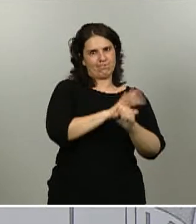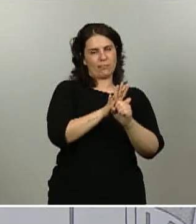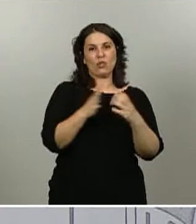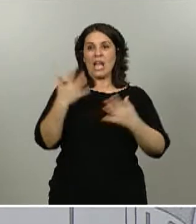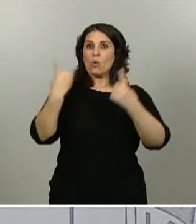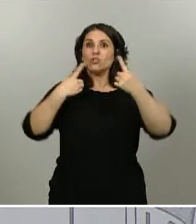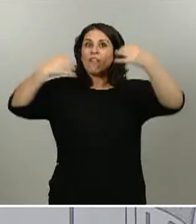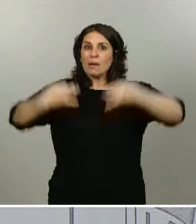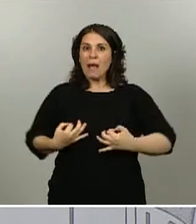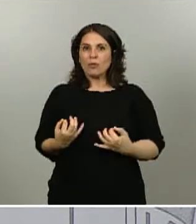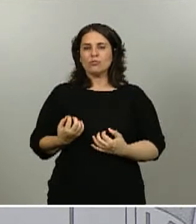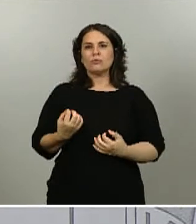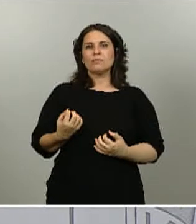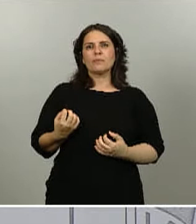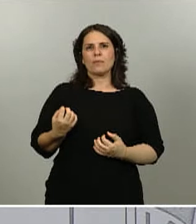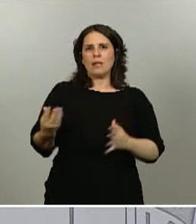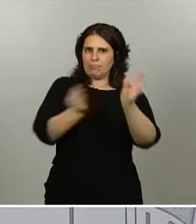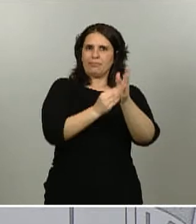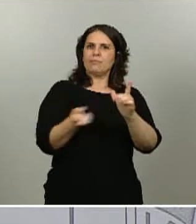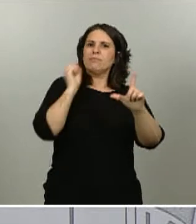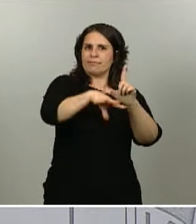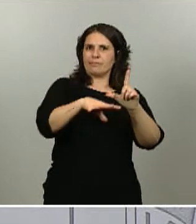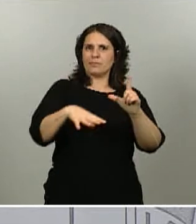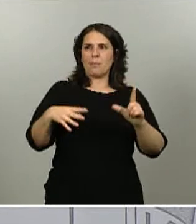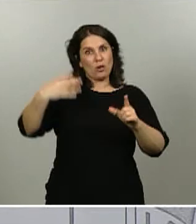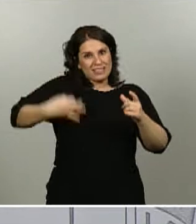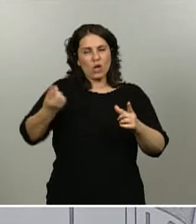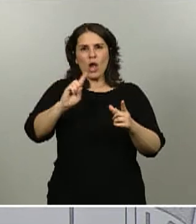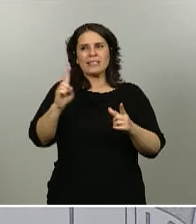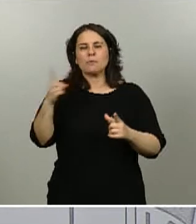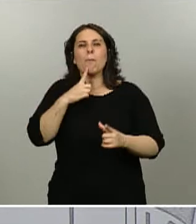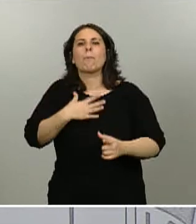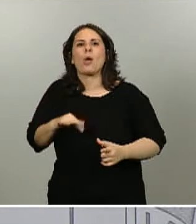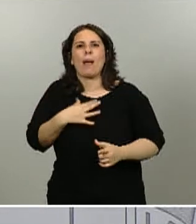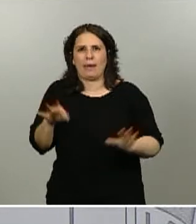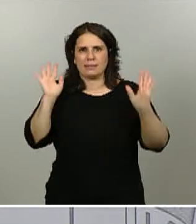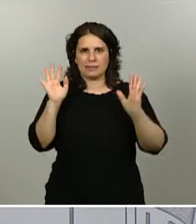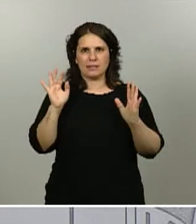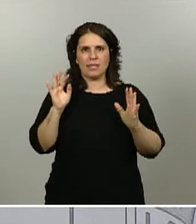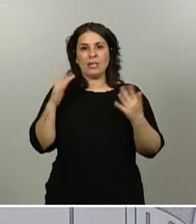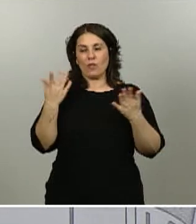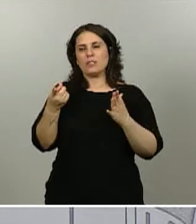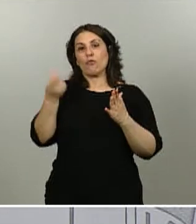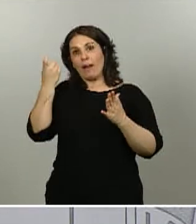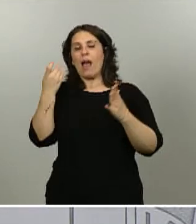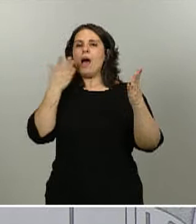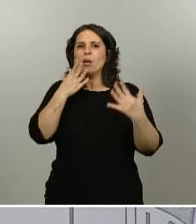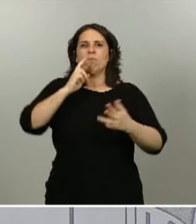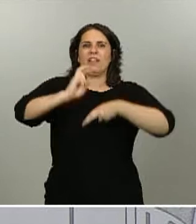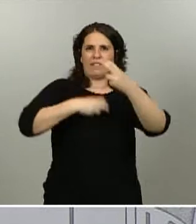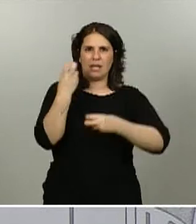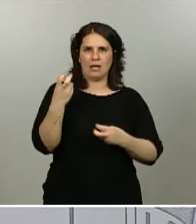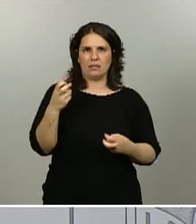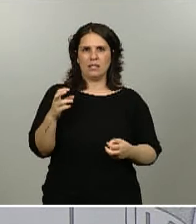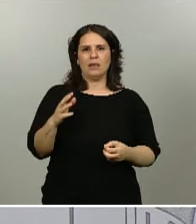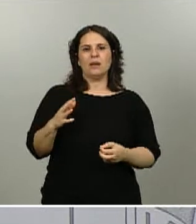probables. Todo esto ha hecho que los reajustes se modifiquen. Eso no quiere decir que además no tengamos algunos pequeños problemas